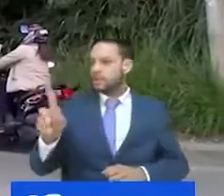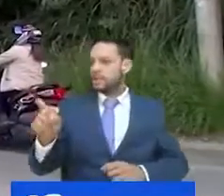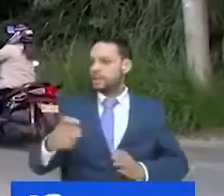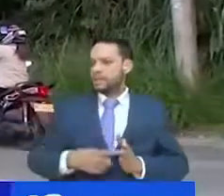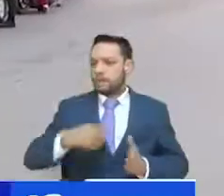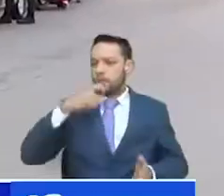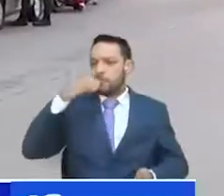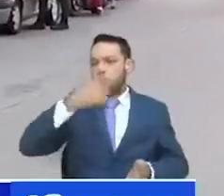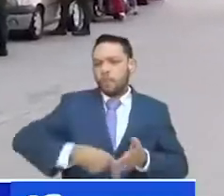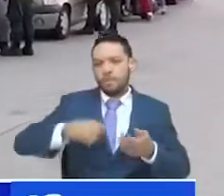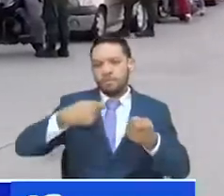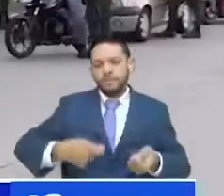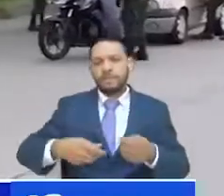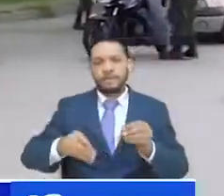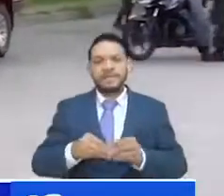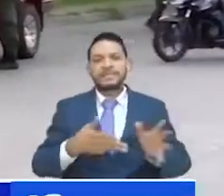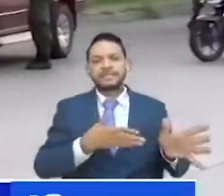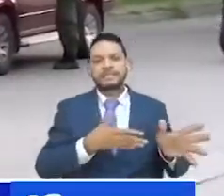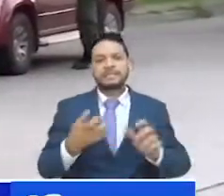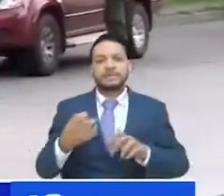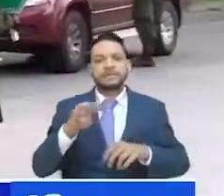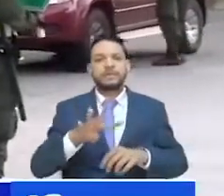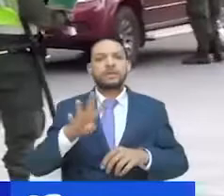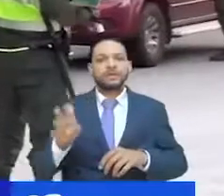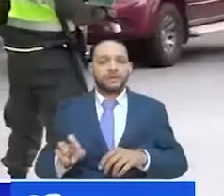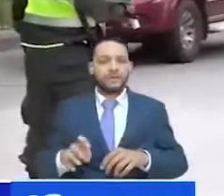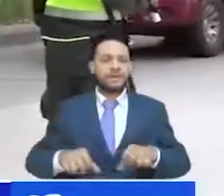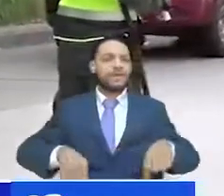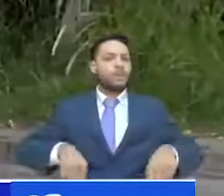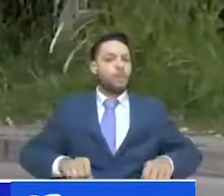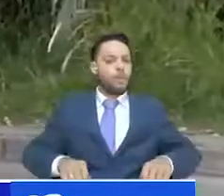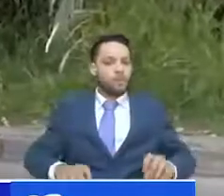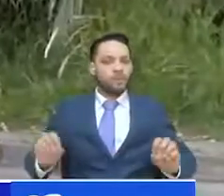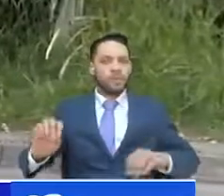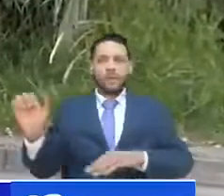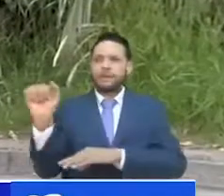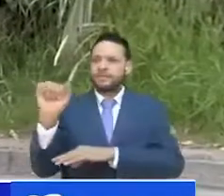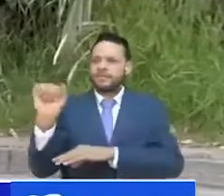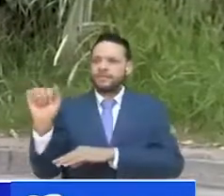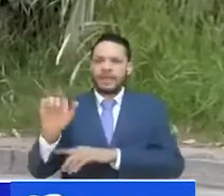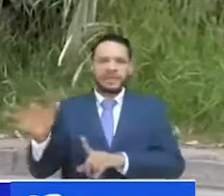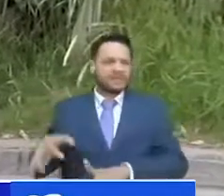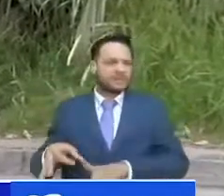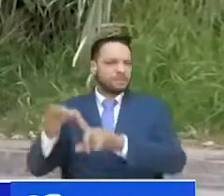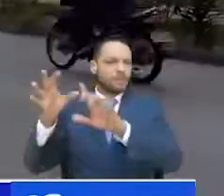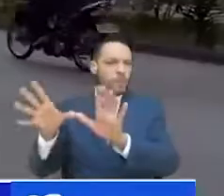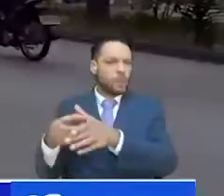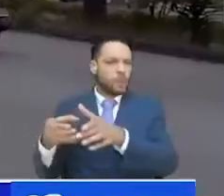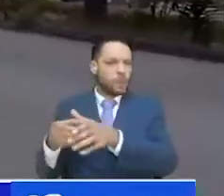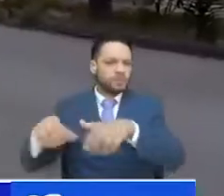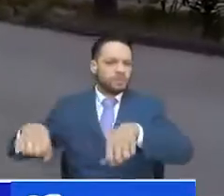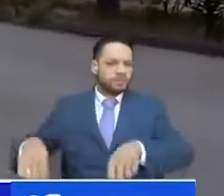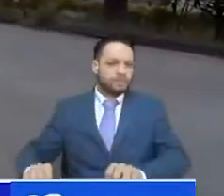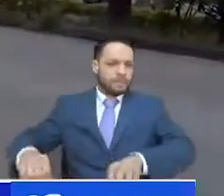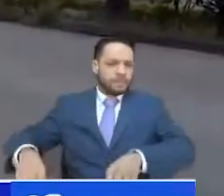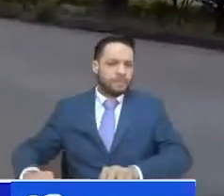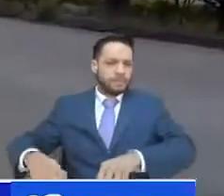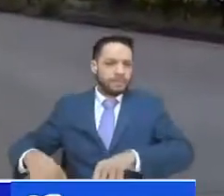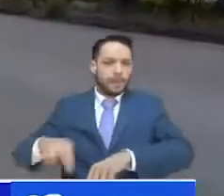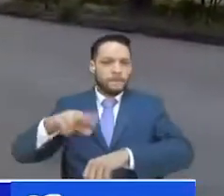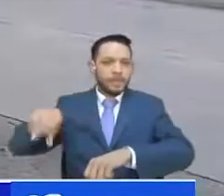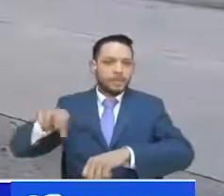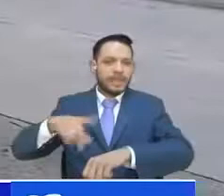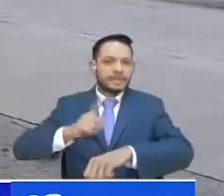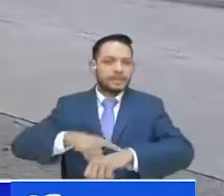y 49 inmovilizaciones impusieron las autoridades de tránsito de Manizales, especialmente a motociclistas que incumplieron el horario límite